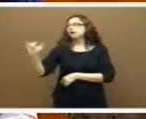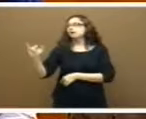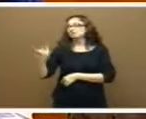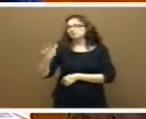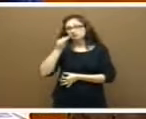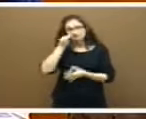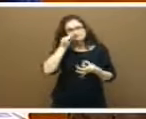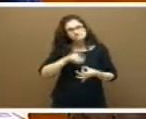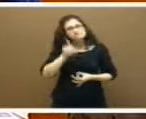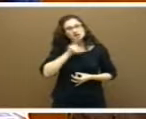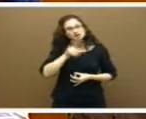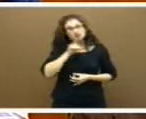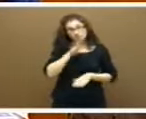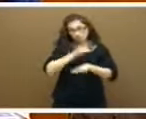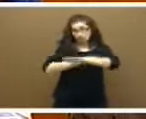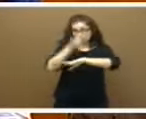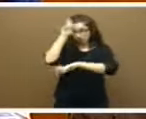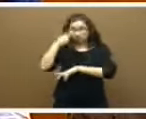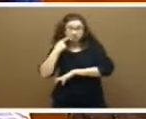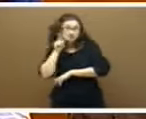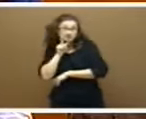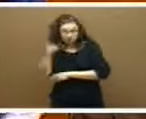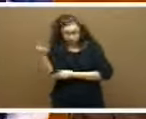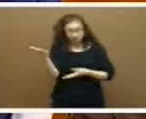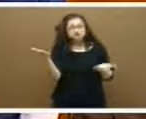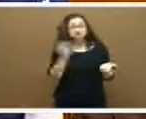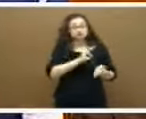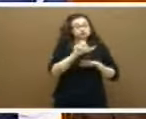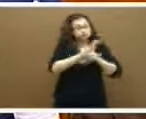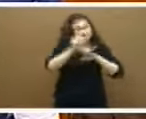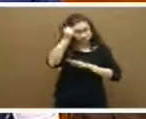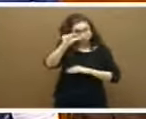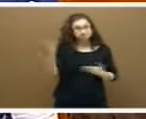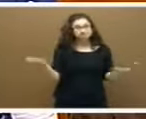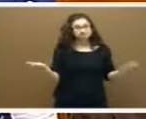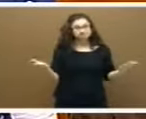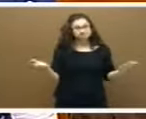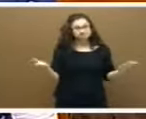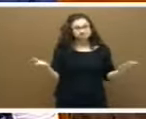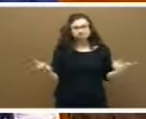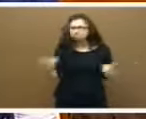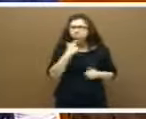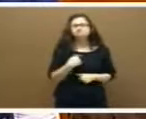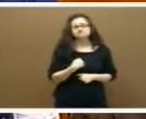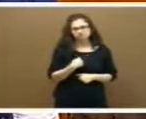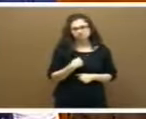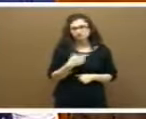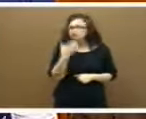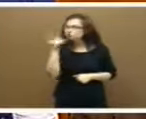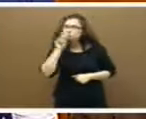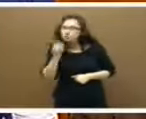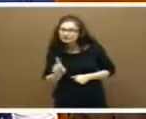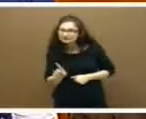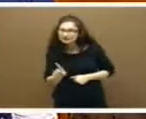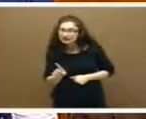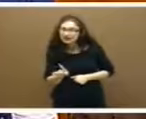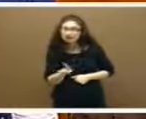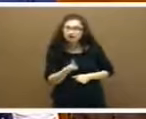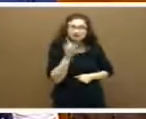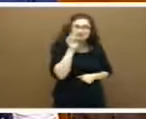embargo, lo está negando, señor consejero. Dígame, si usted no miente, ¿quién